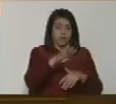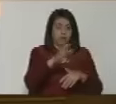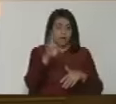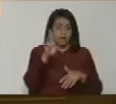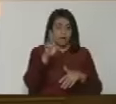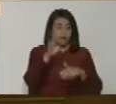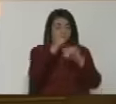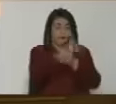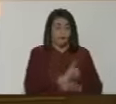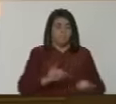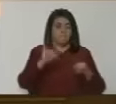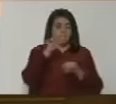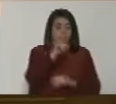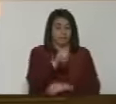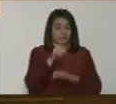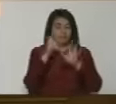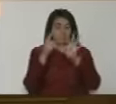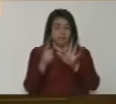214 de la independencia,